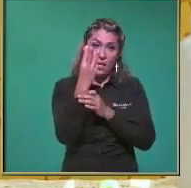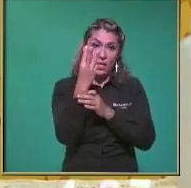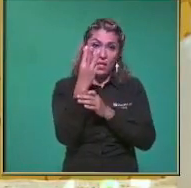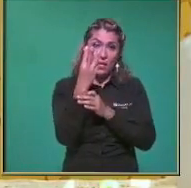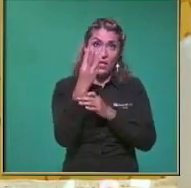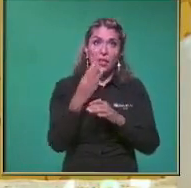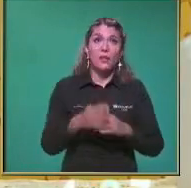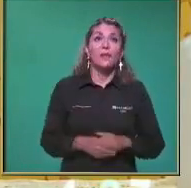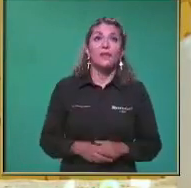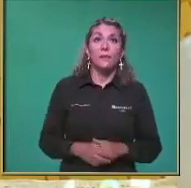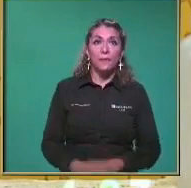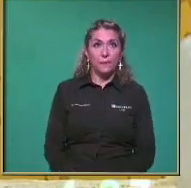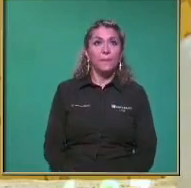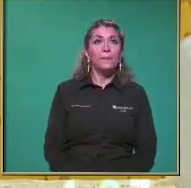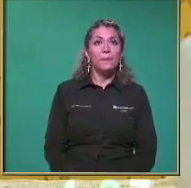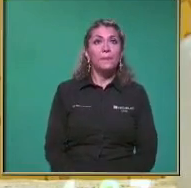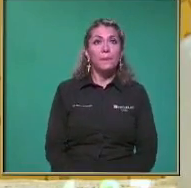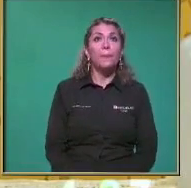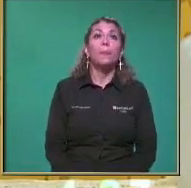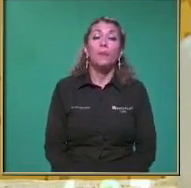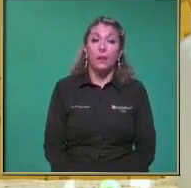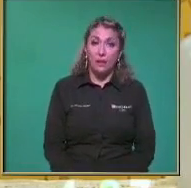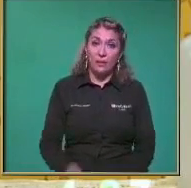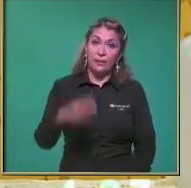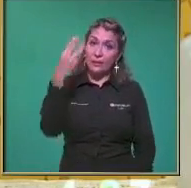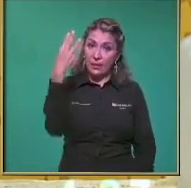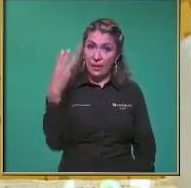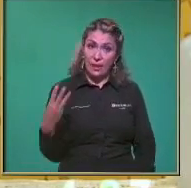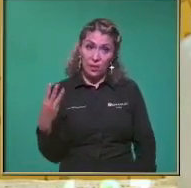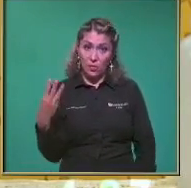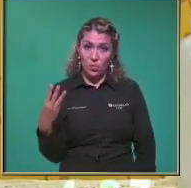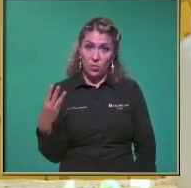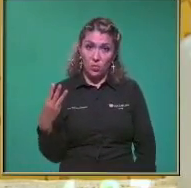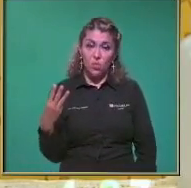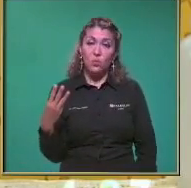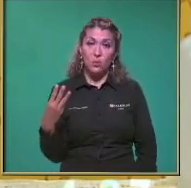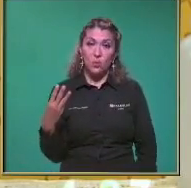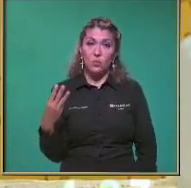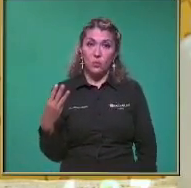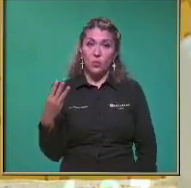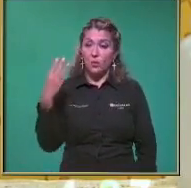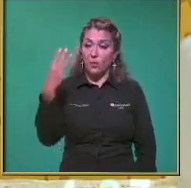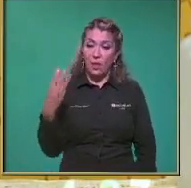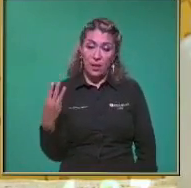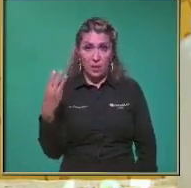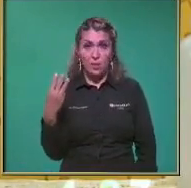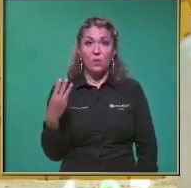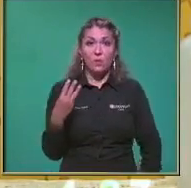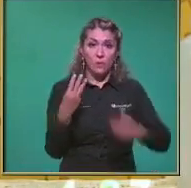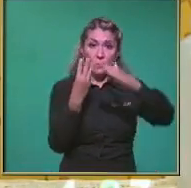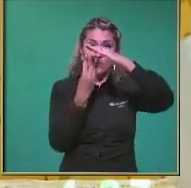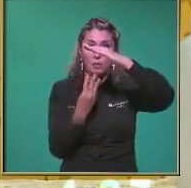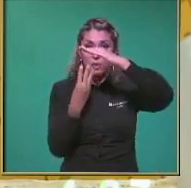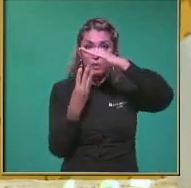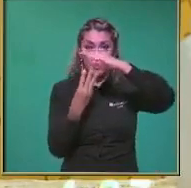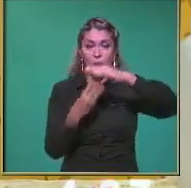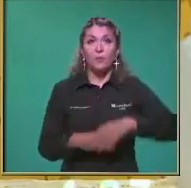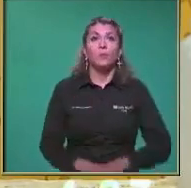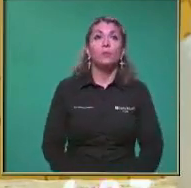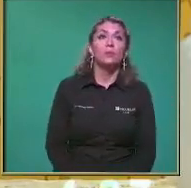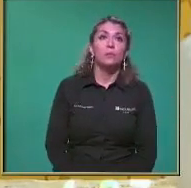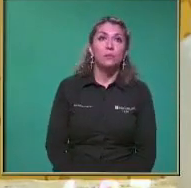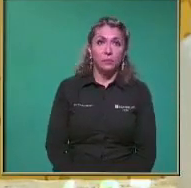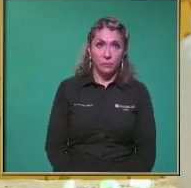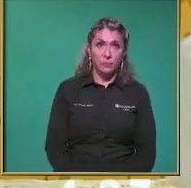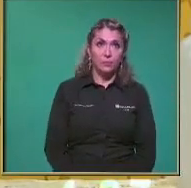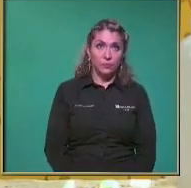del mismo tamaño. Y así dijimos que vamos a tener tercios, ¿se acuerdan? Bueno, ya tengo tercios, ¿sí? Ya